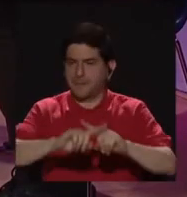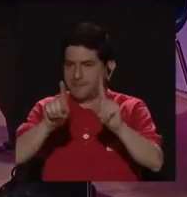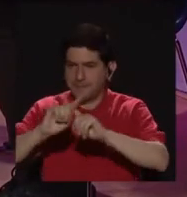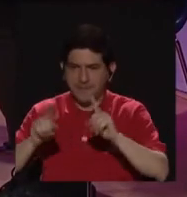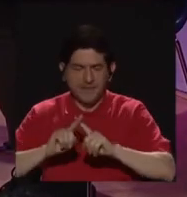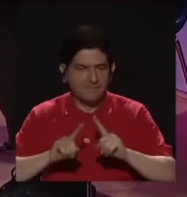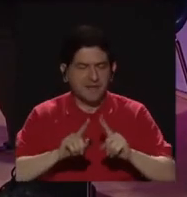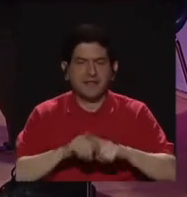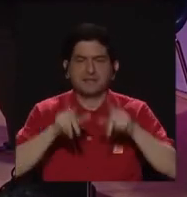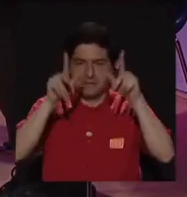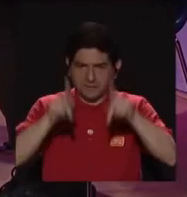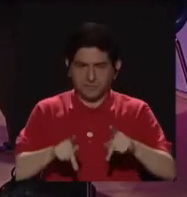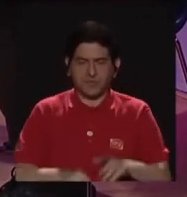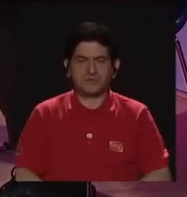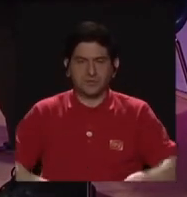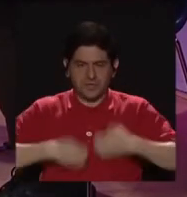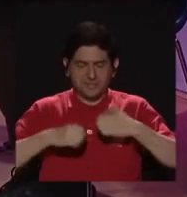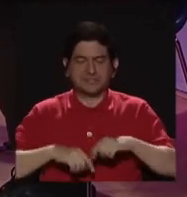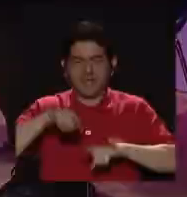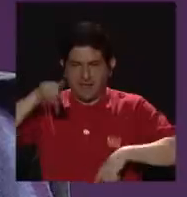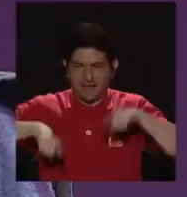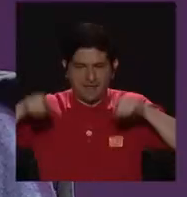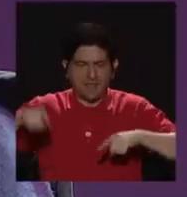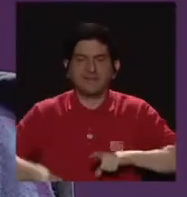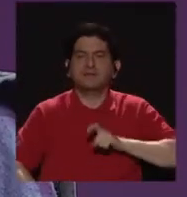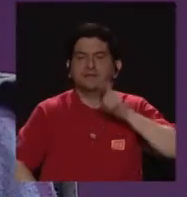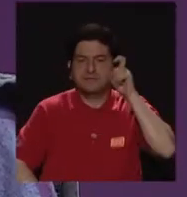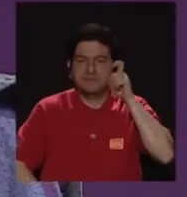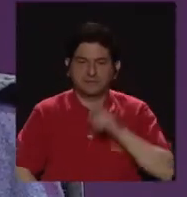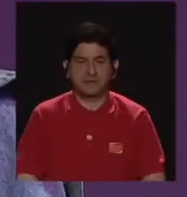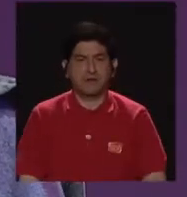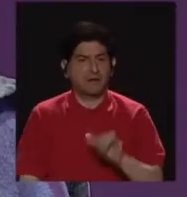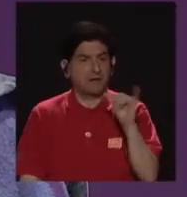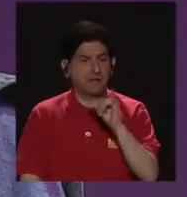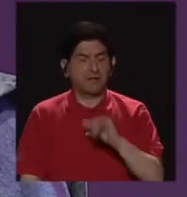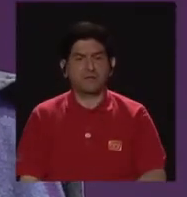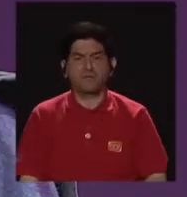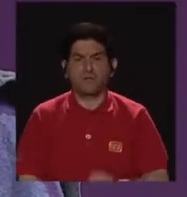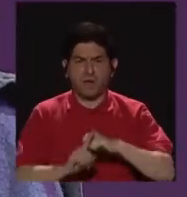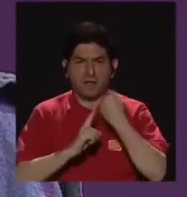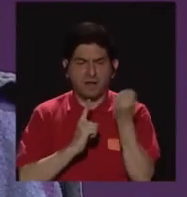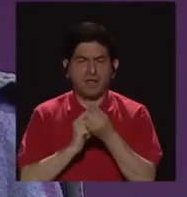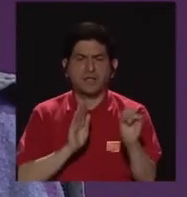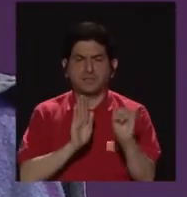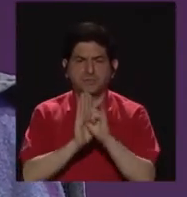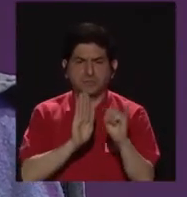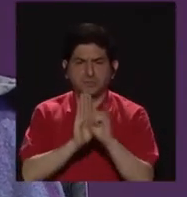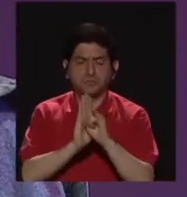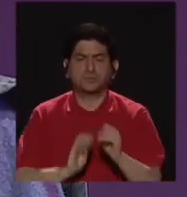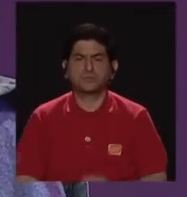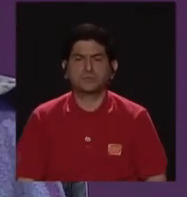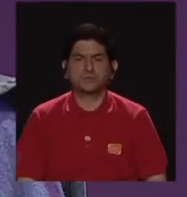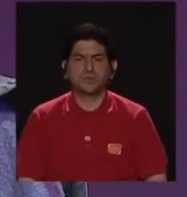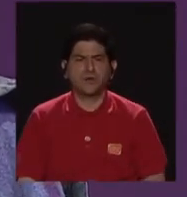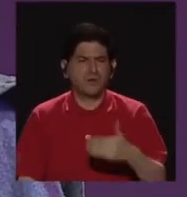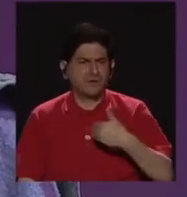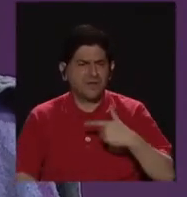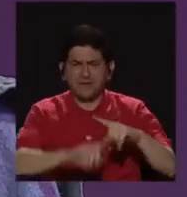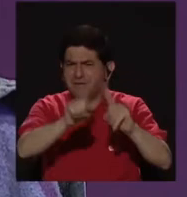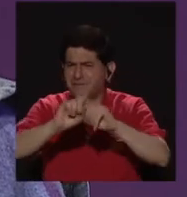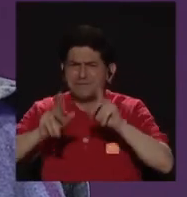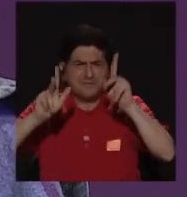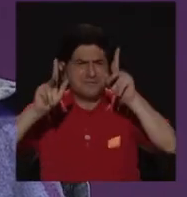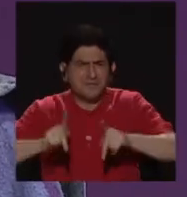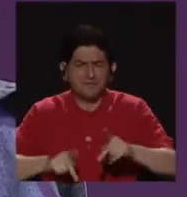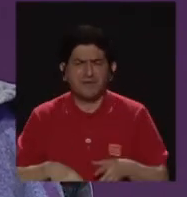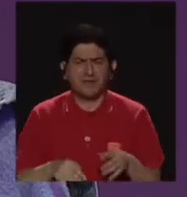diversidad que existe en la diversidad sexual y también de en cuestión de identidad de que ya hay un montón de personas